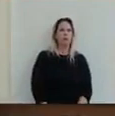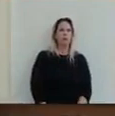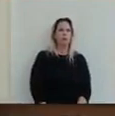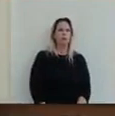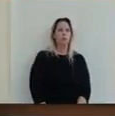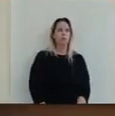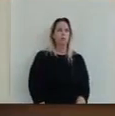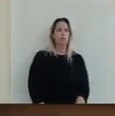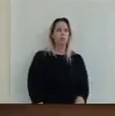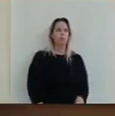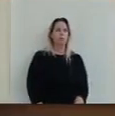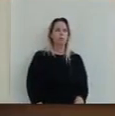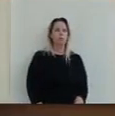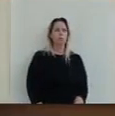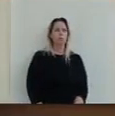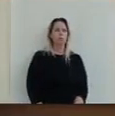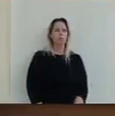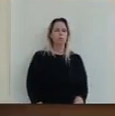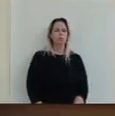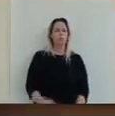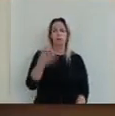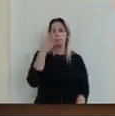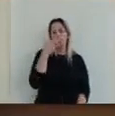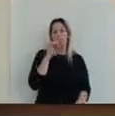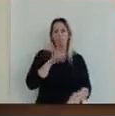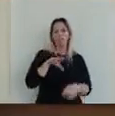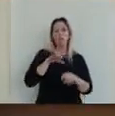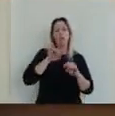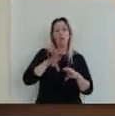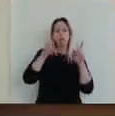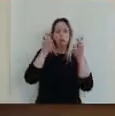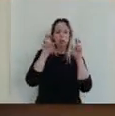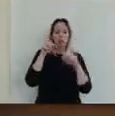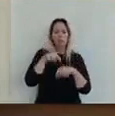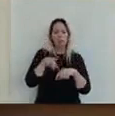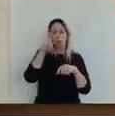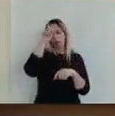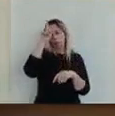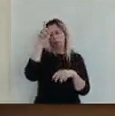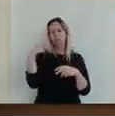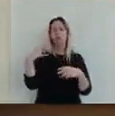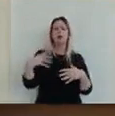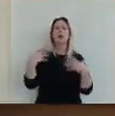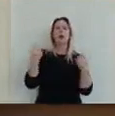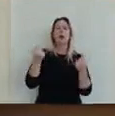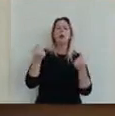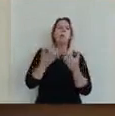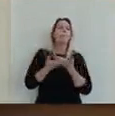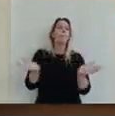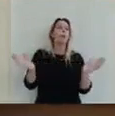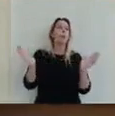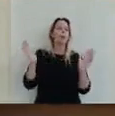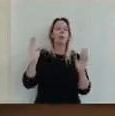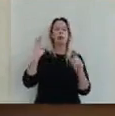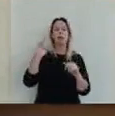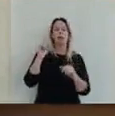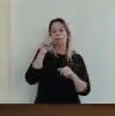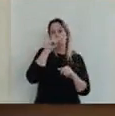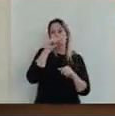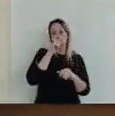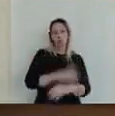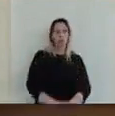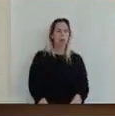provincia. Después yo le puedo traer detalladamente, para que no se extienda mucho esto, de cómo se trabaja con el protocolo a la provincia. Si usted sabe, también